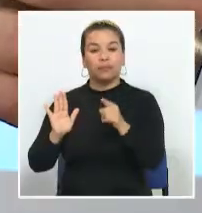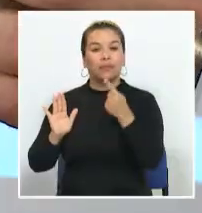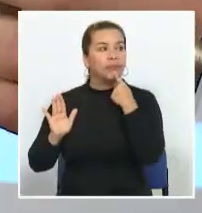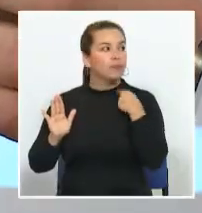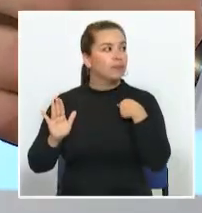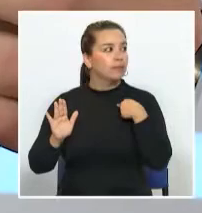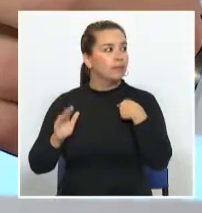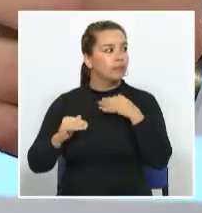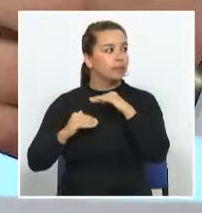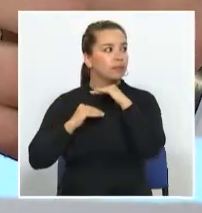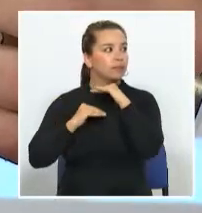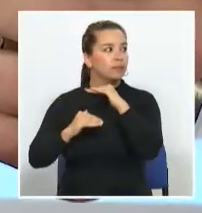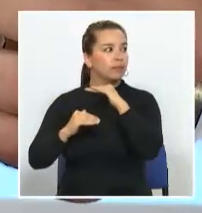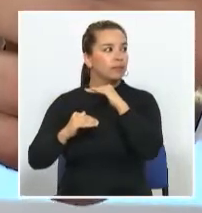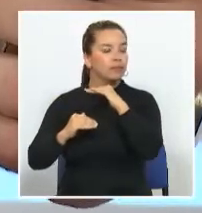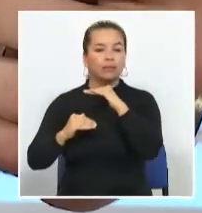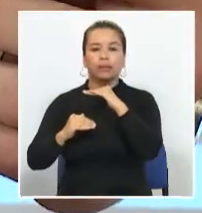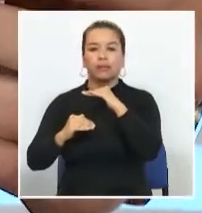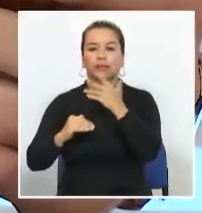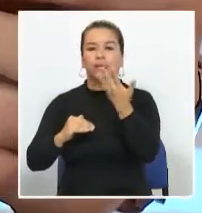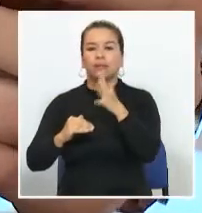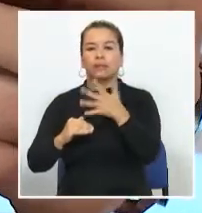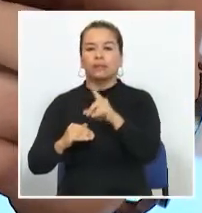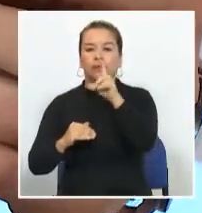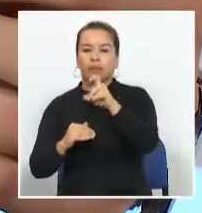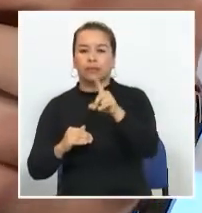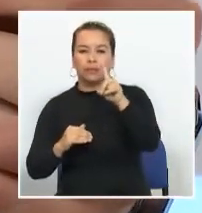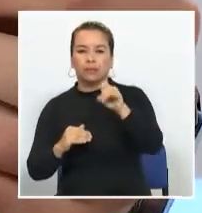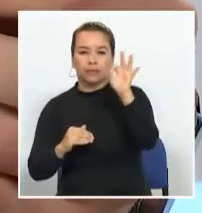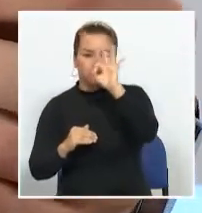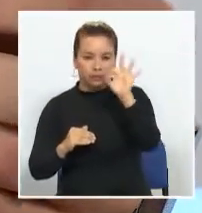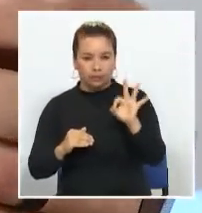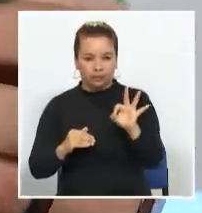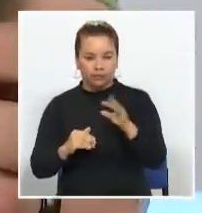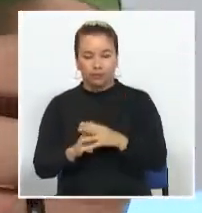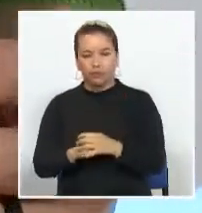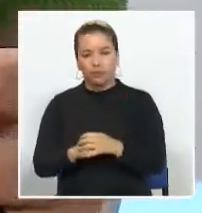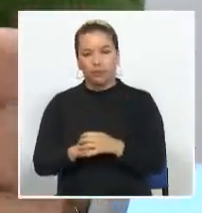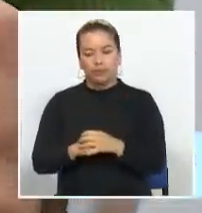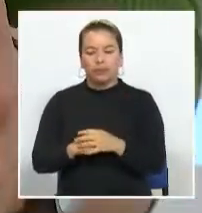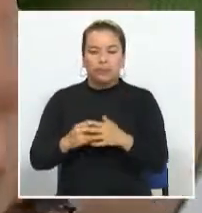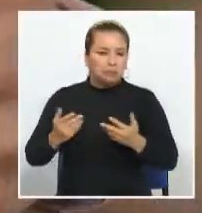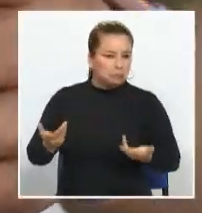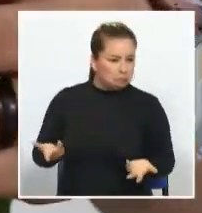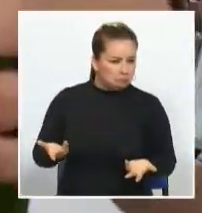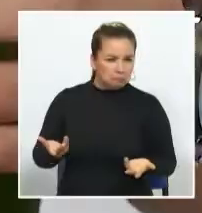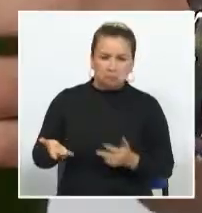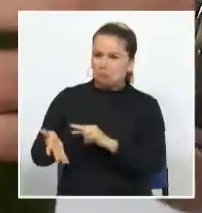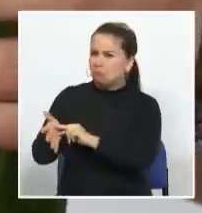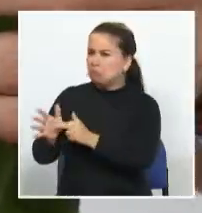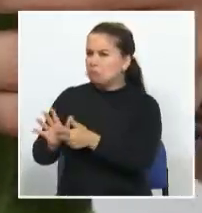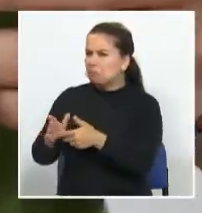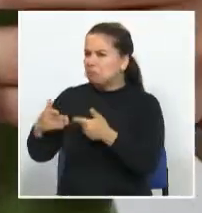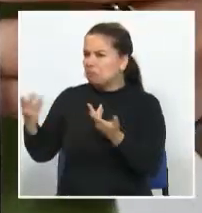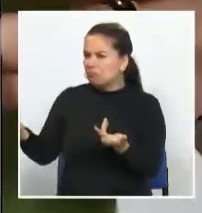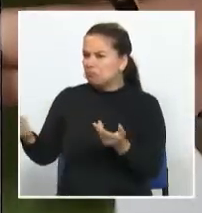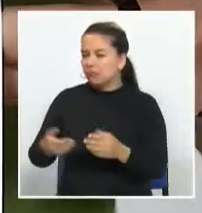eyección estimada está en 66%. Digamos que, ¿qué significa este valor?